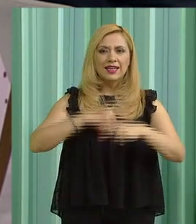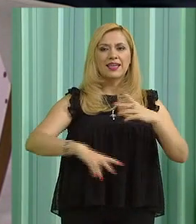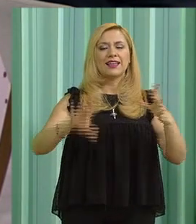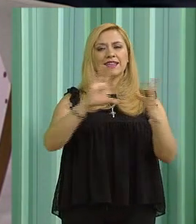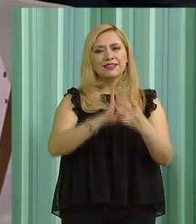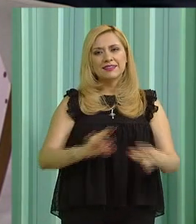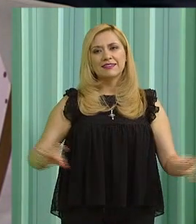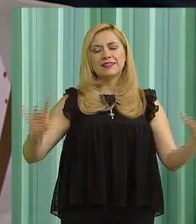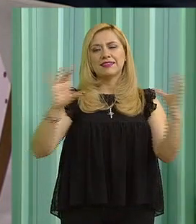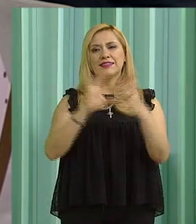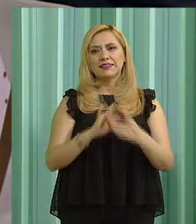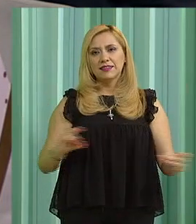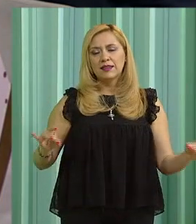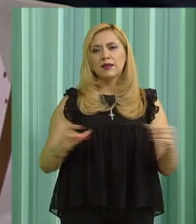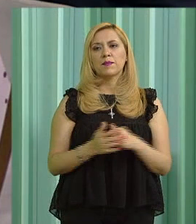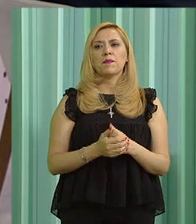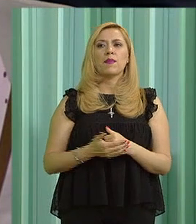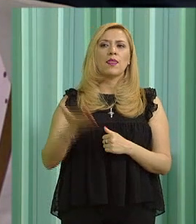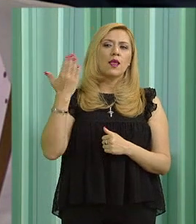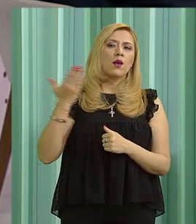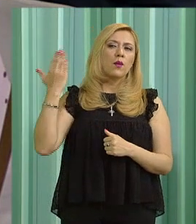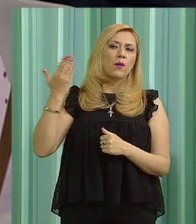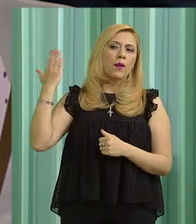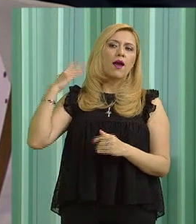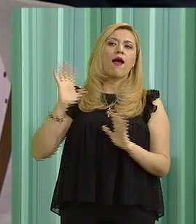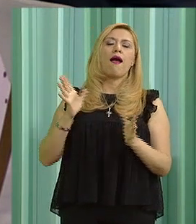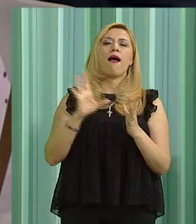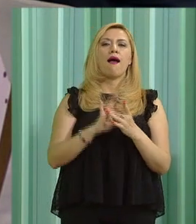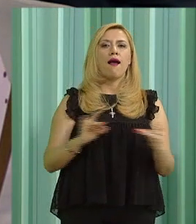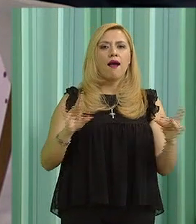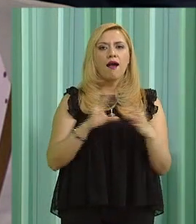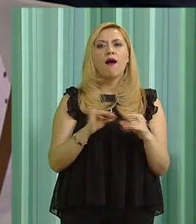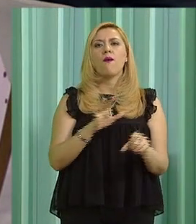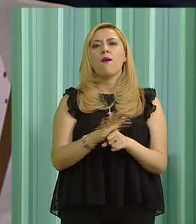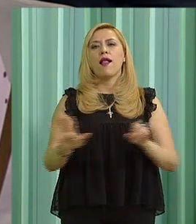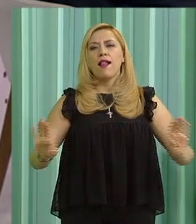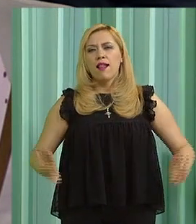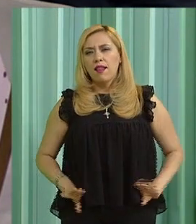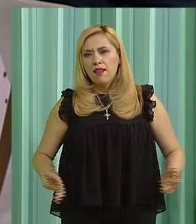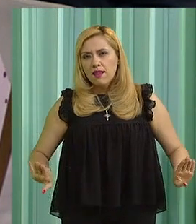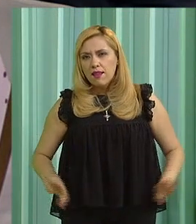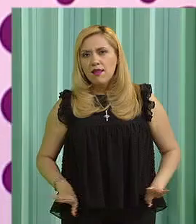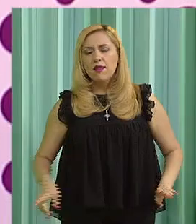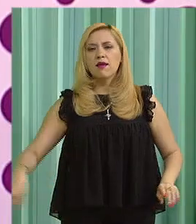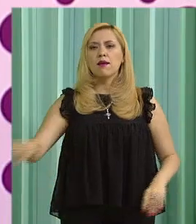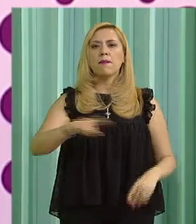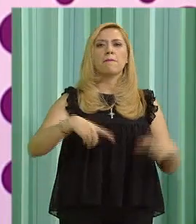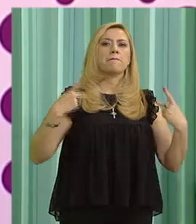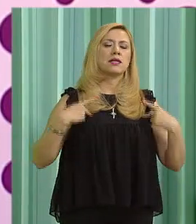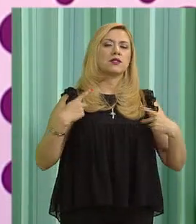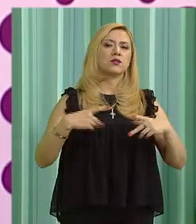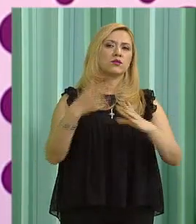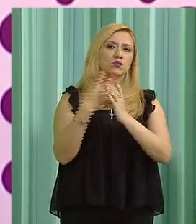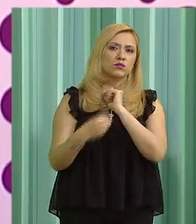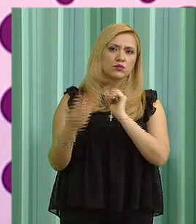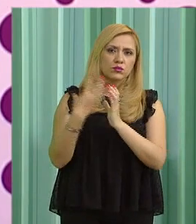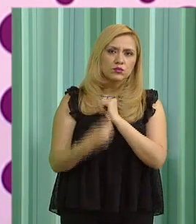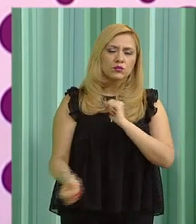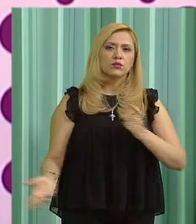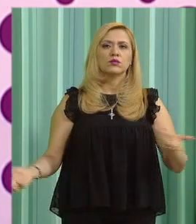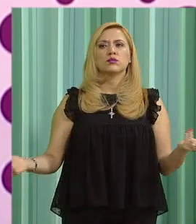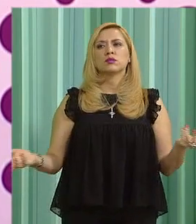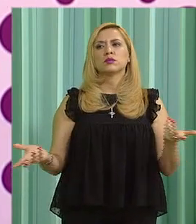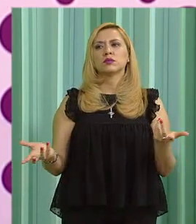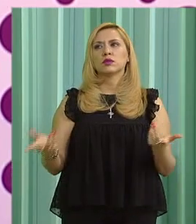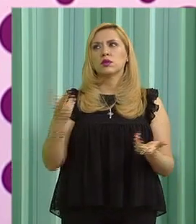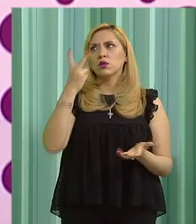programa. En otras ocasiones hemos hablado de cuáles son las características de la población refugiada. Por darles un dato,